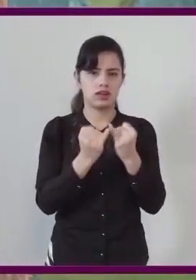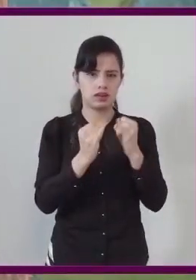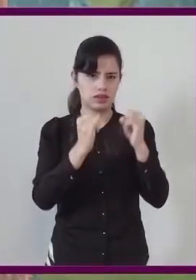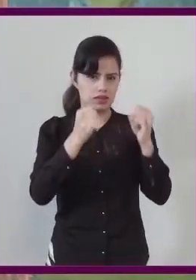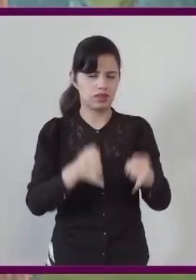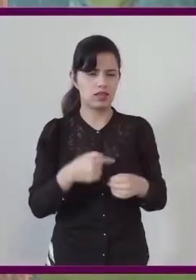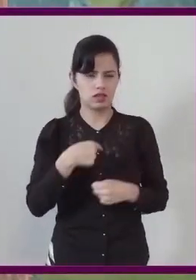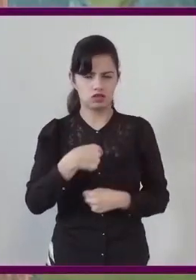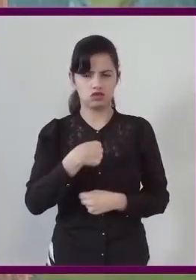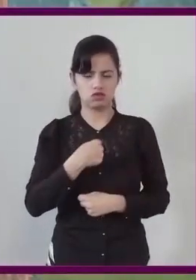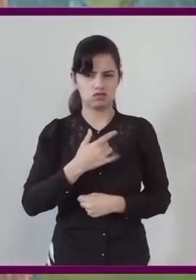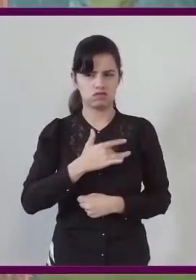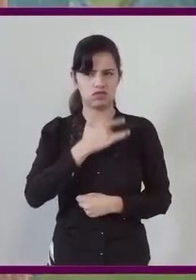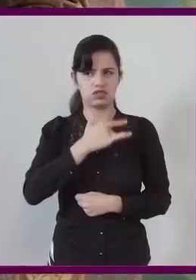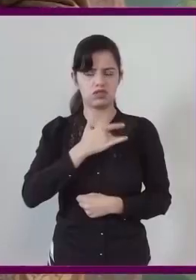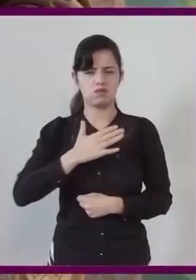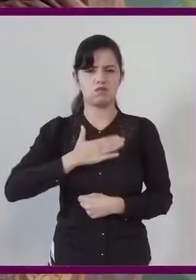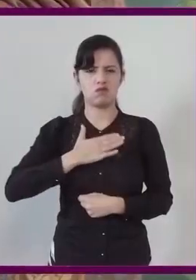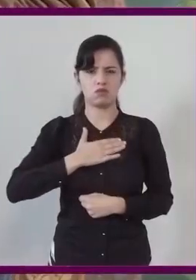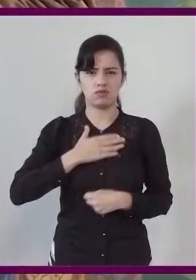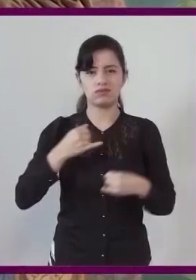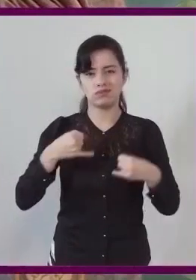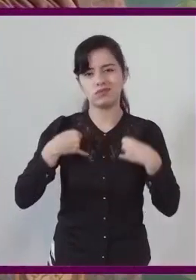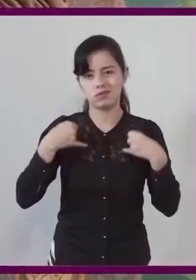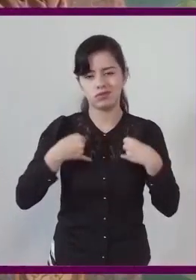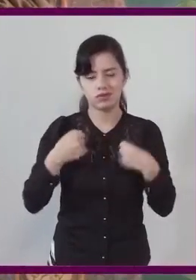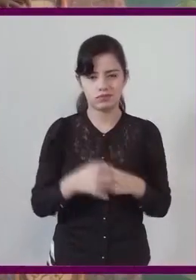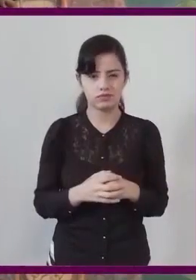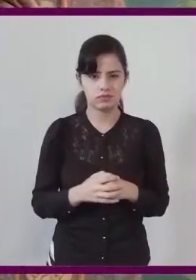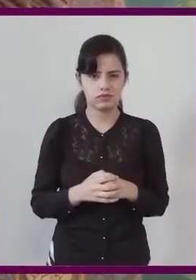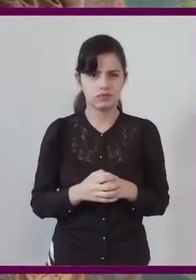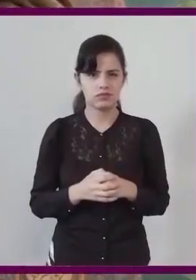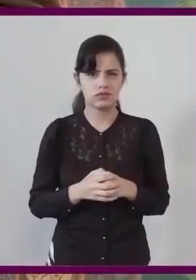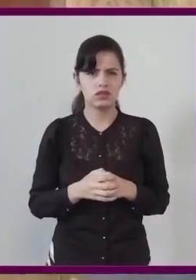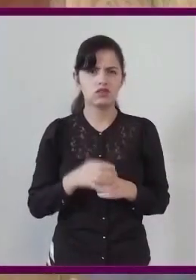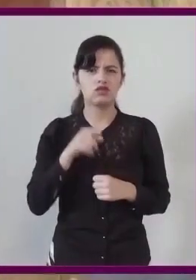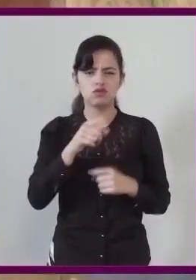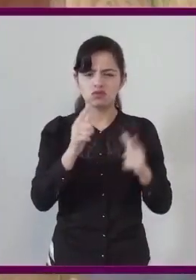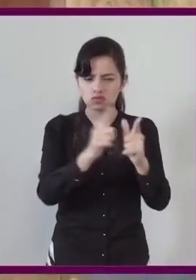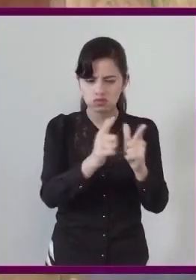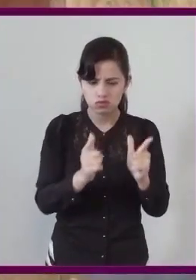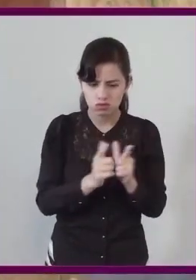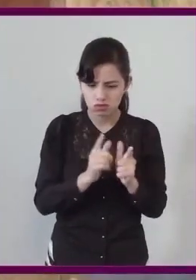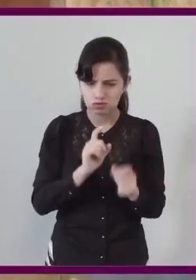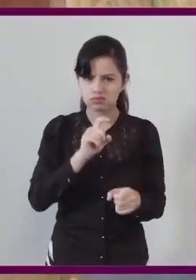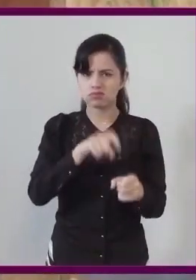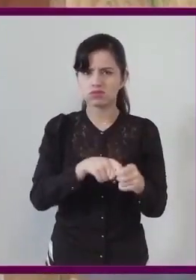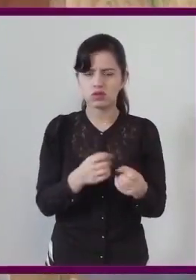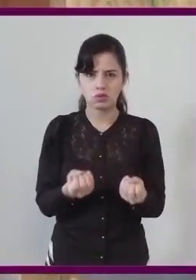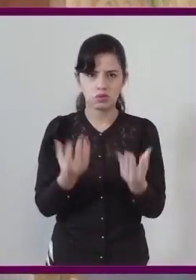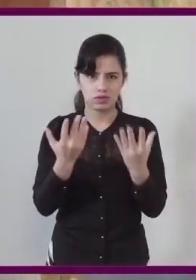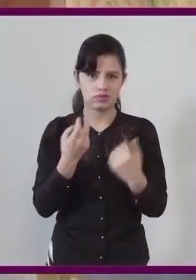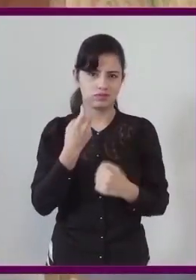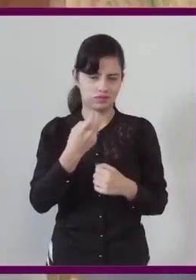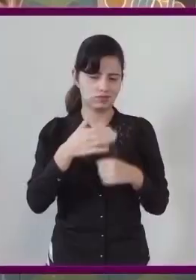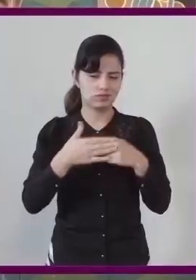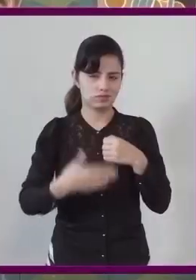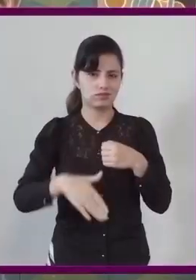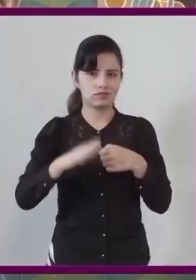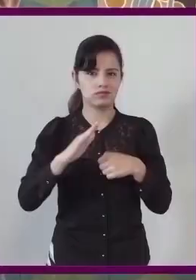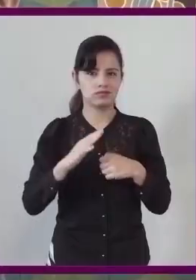y pertenencia en la juventud. ¿Sabes a cuántos grupos perteneces? Esto y más en Jóvenes en